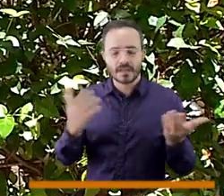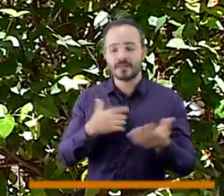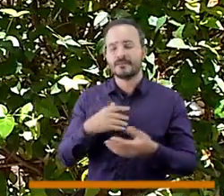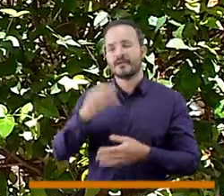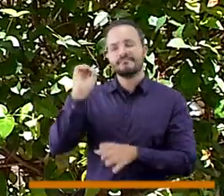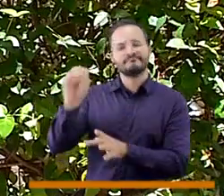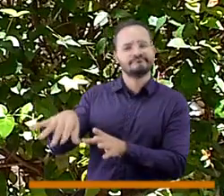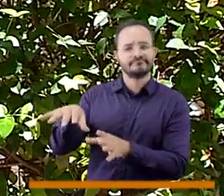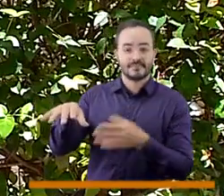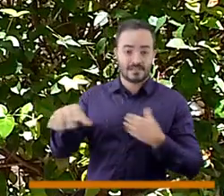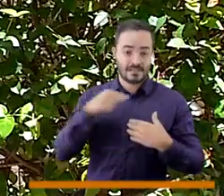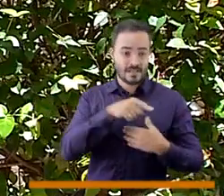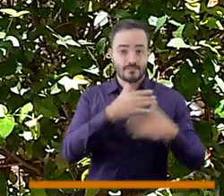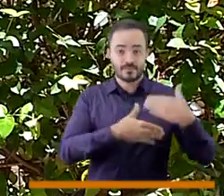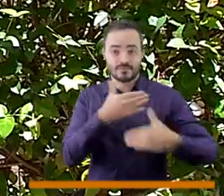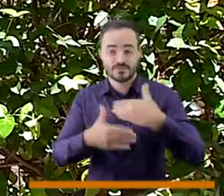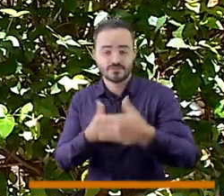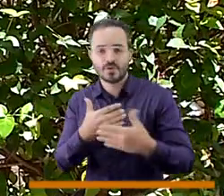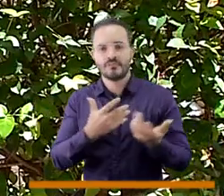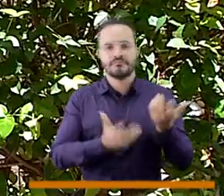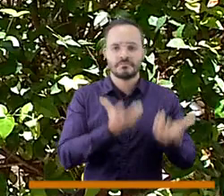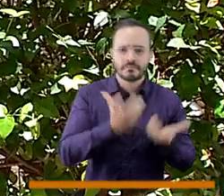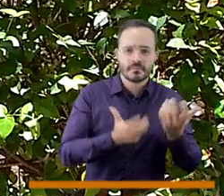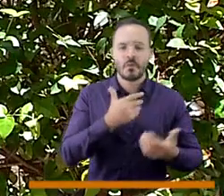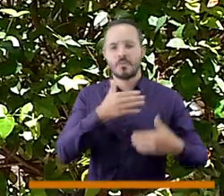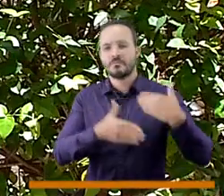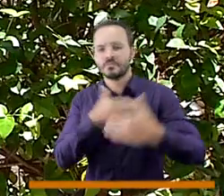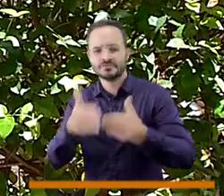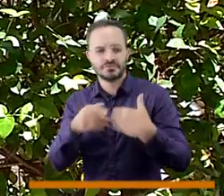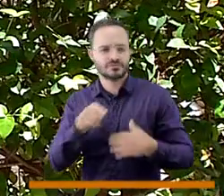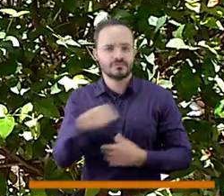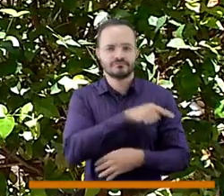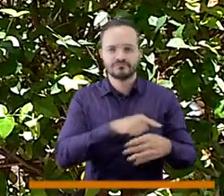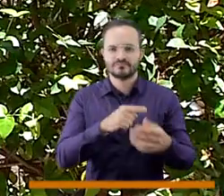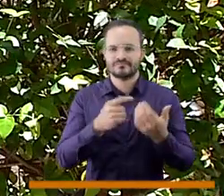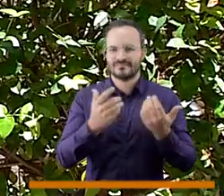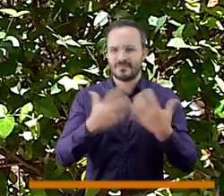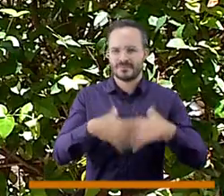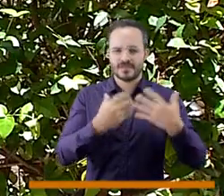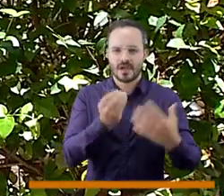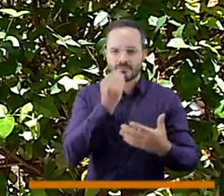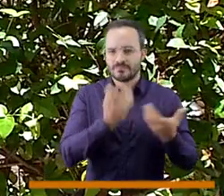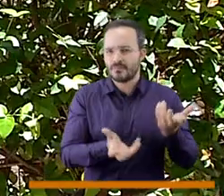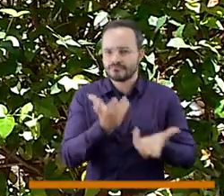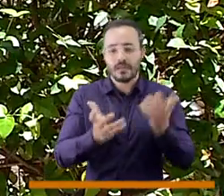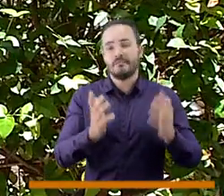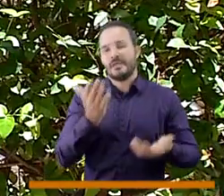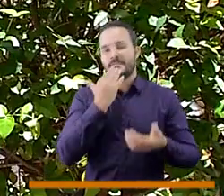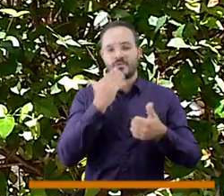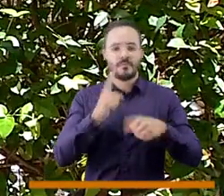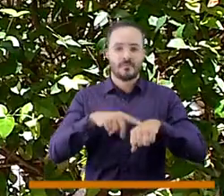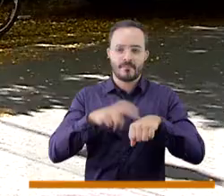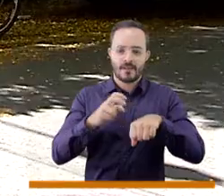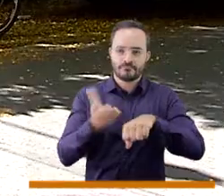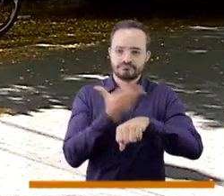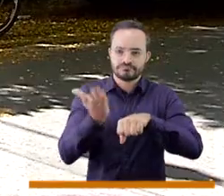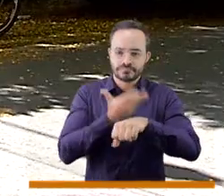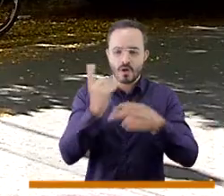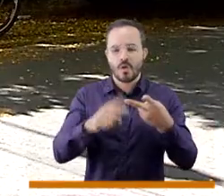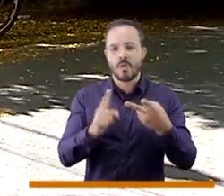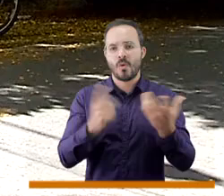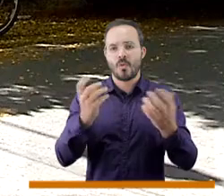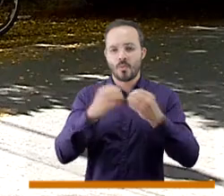desechos que nos quedan del proceso de preparar nuestros alimentos, como las cáscaras de papa, las cáscaras de huevo, las de jugo,